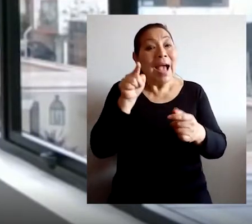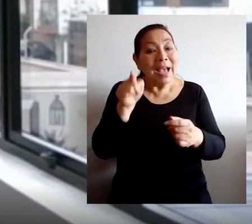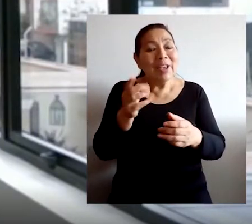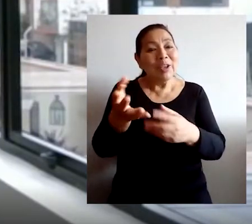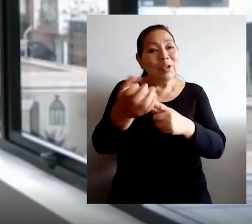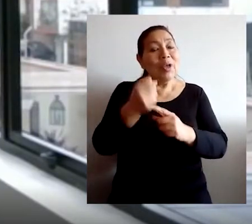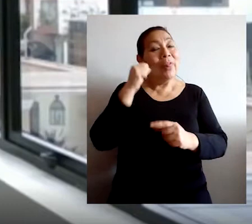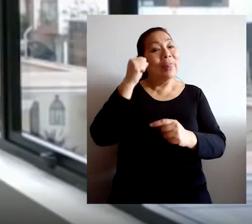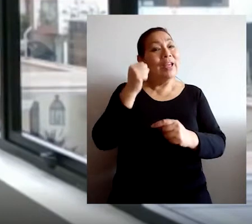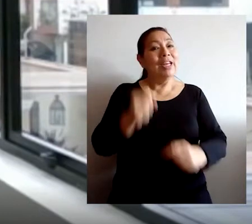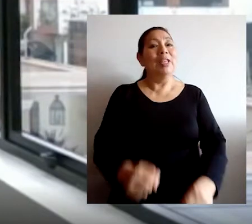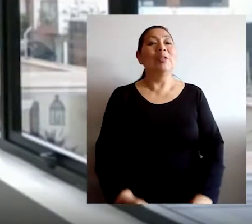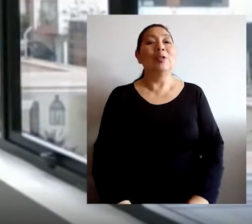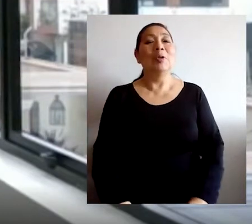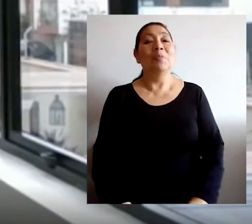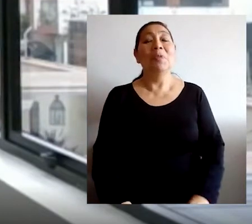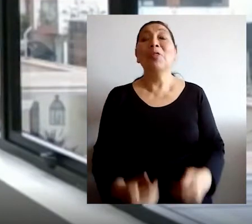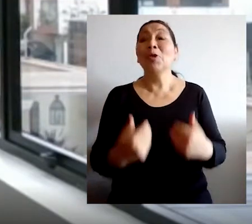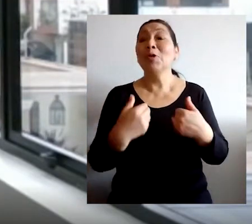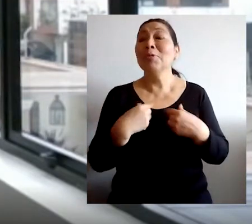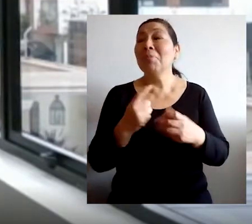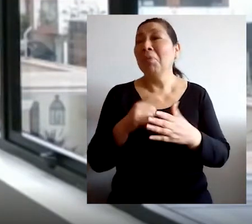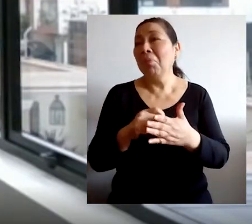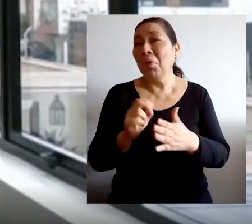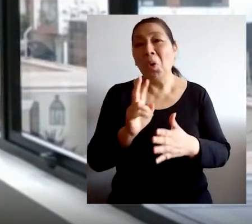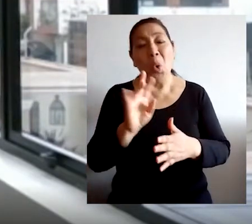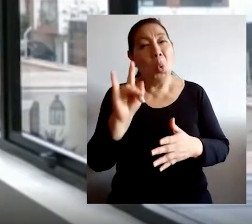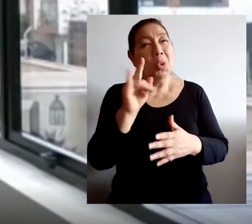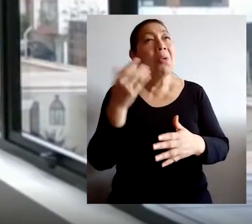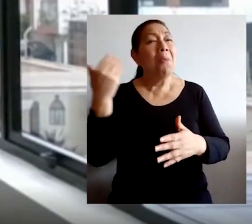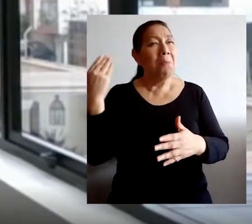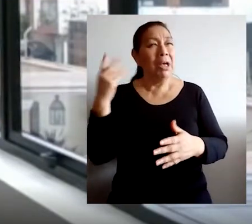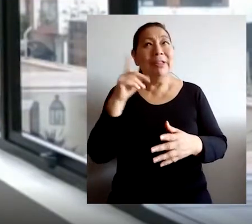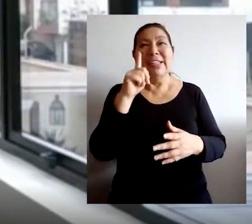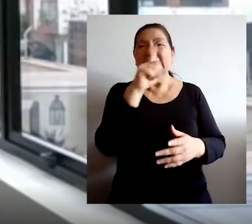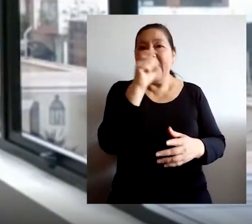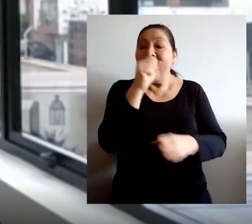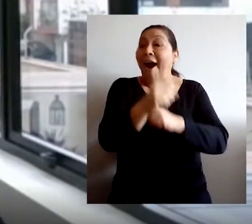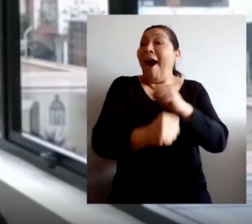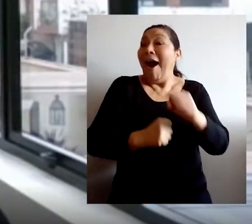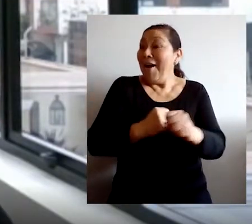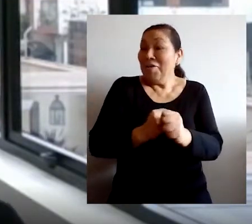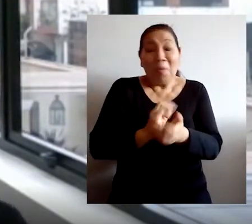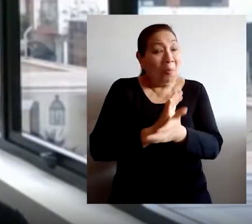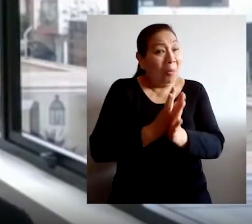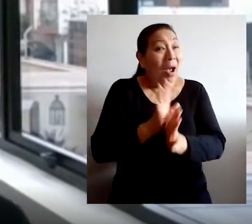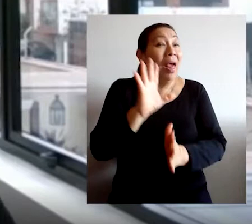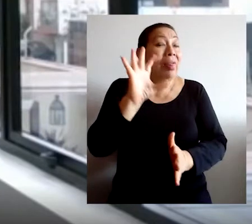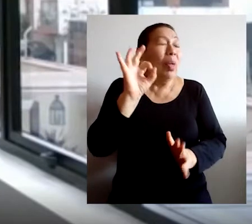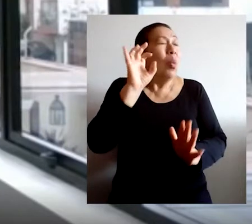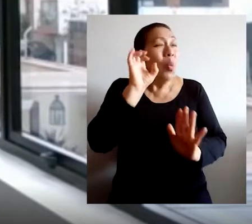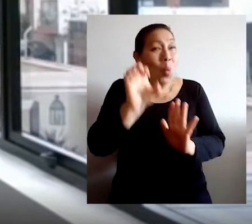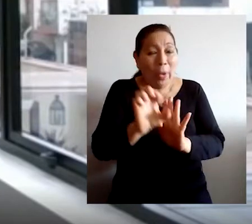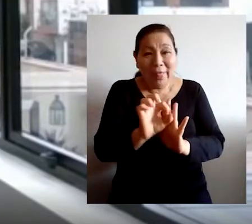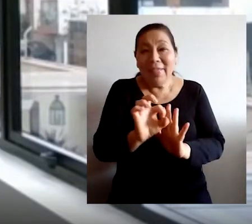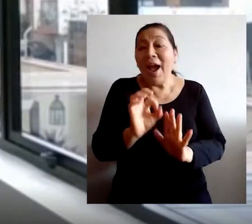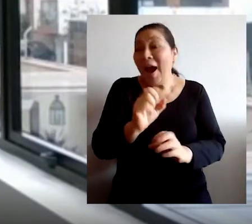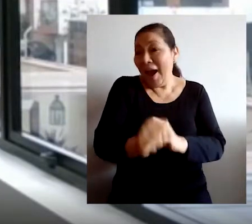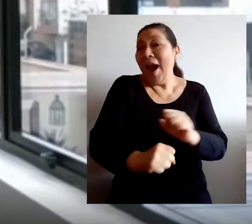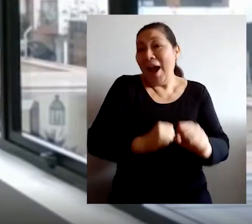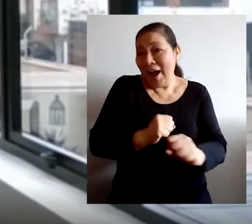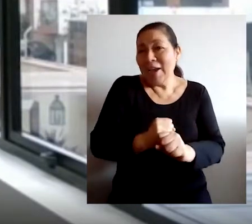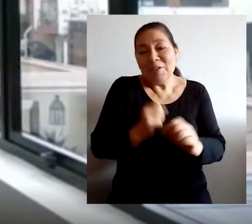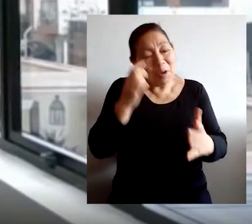allí consiguió un derecho expectaticio, la teoría de Wanekase no se usa hace más de un siglo, en doctrina, hace 50 años, en doctrina